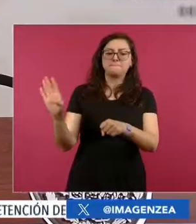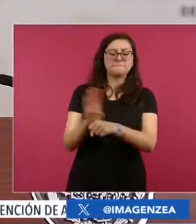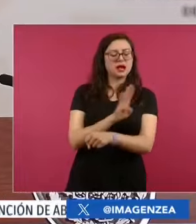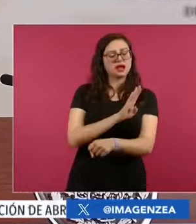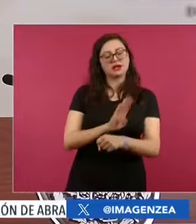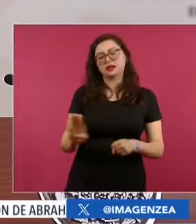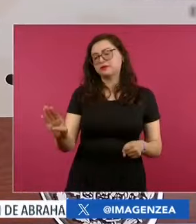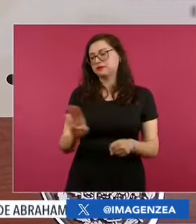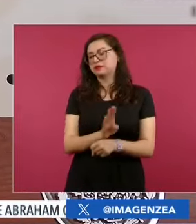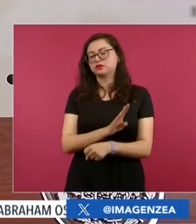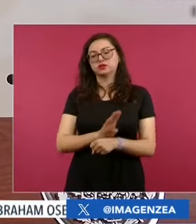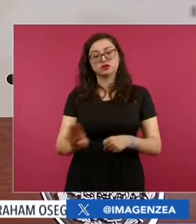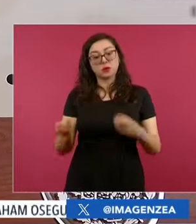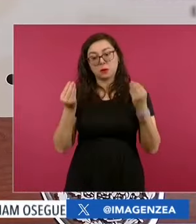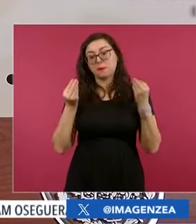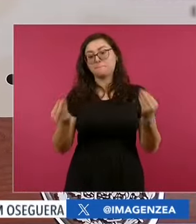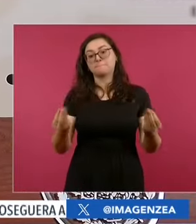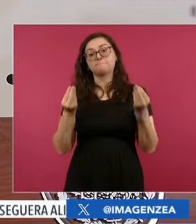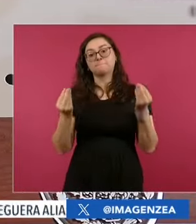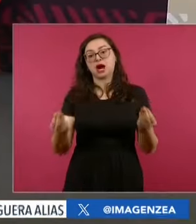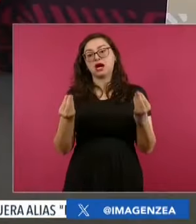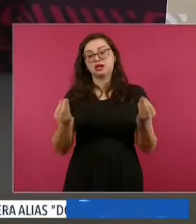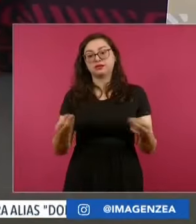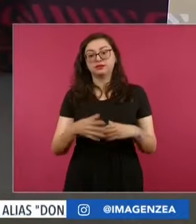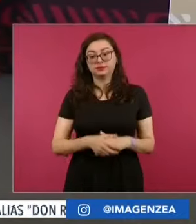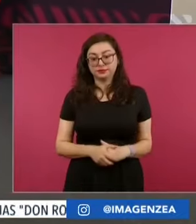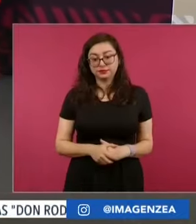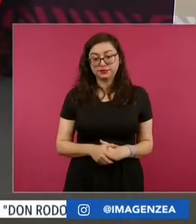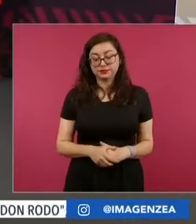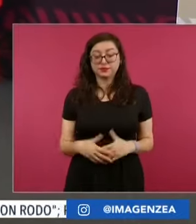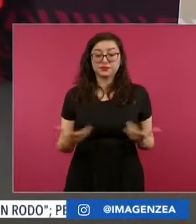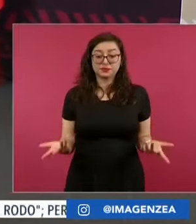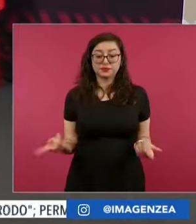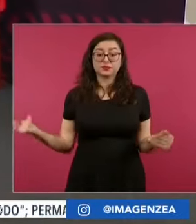reforma es para corregir